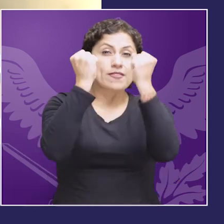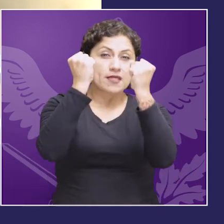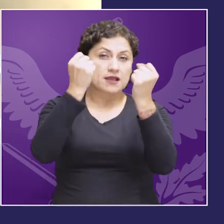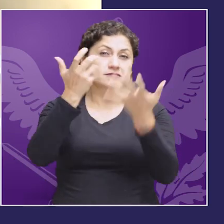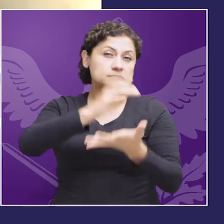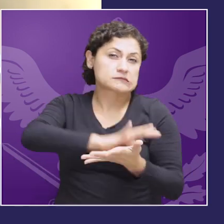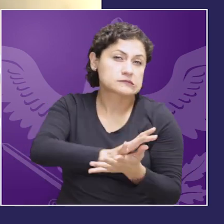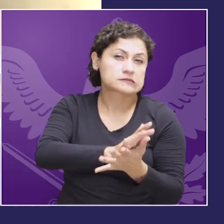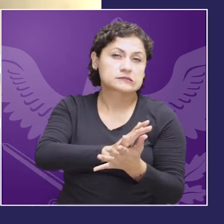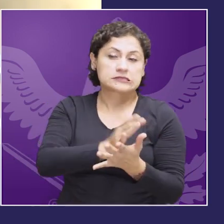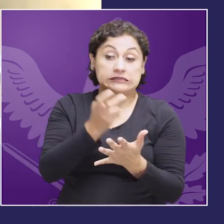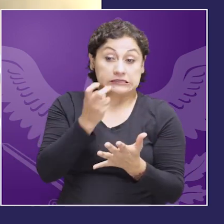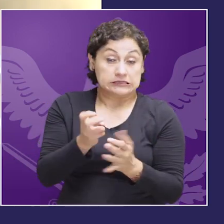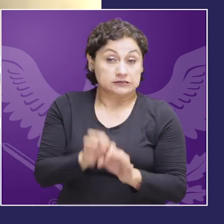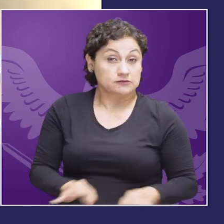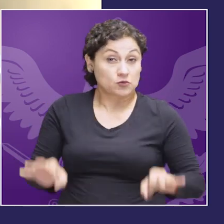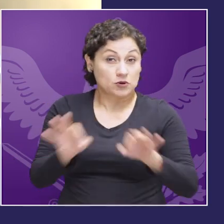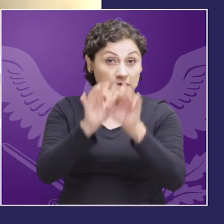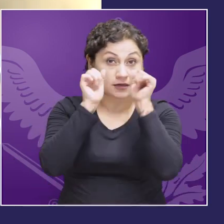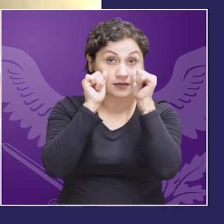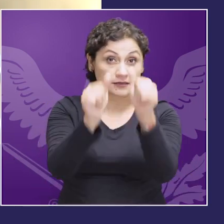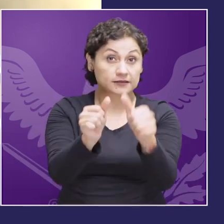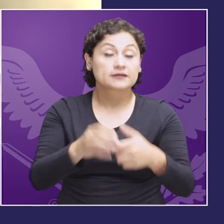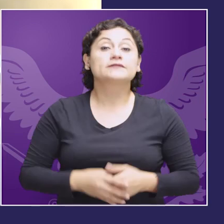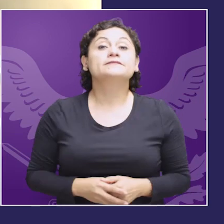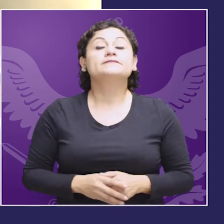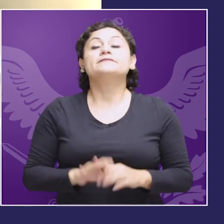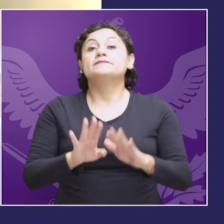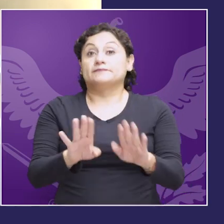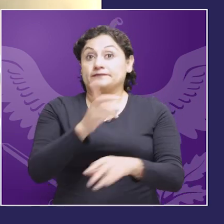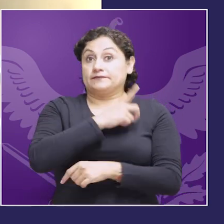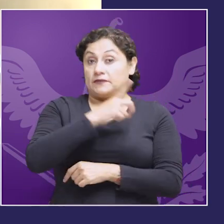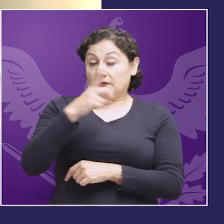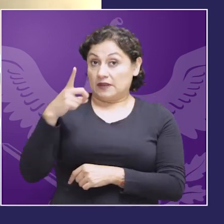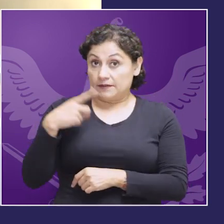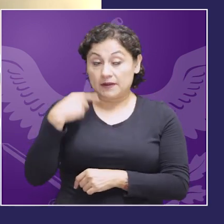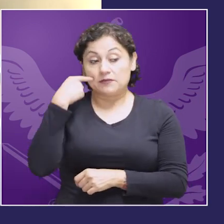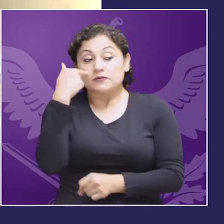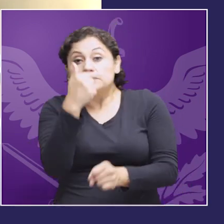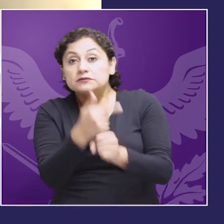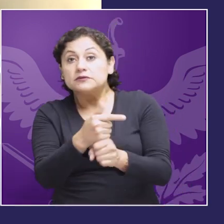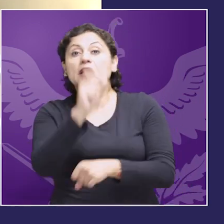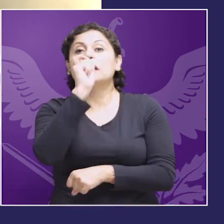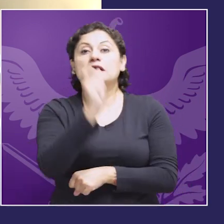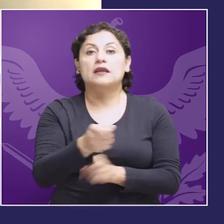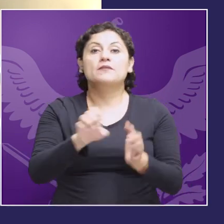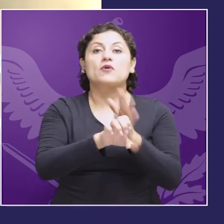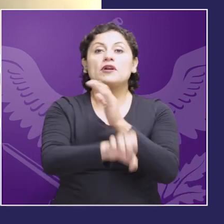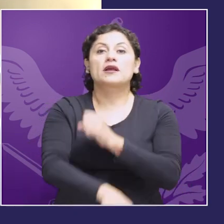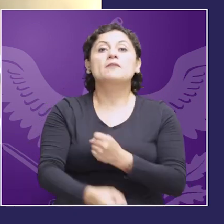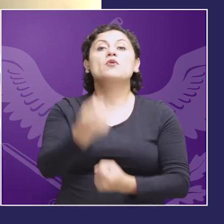las subalternidades, y esto me parece que es un tema importante. No debemos dejar de